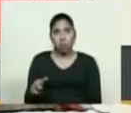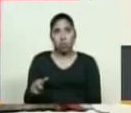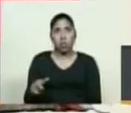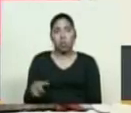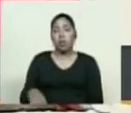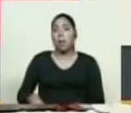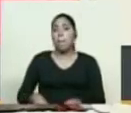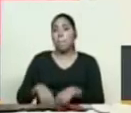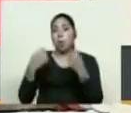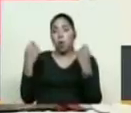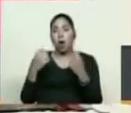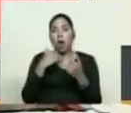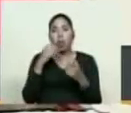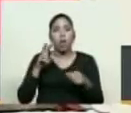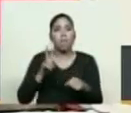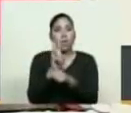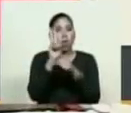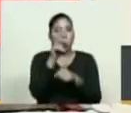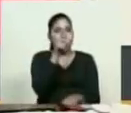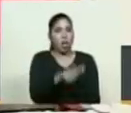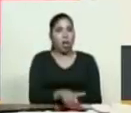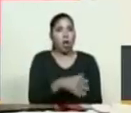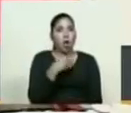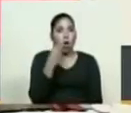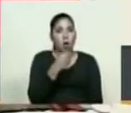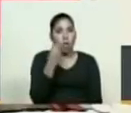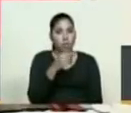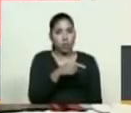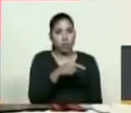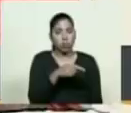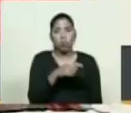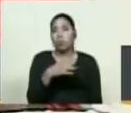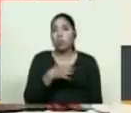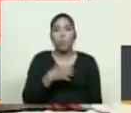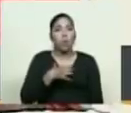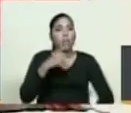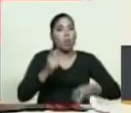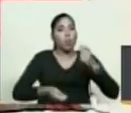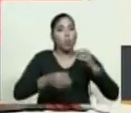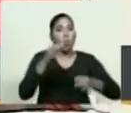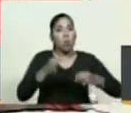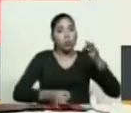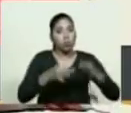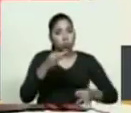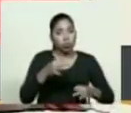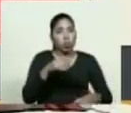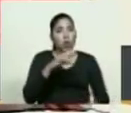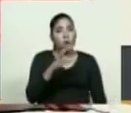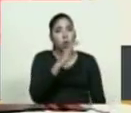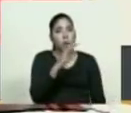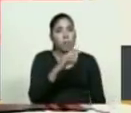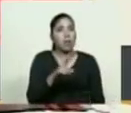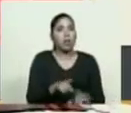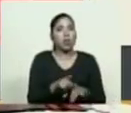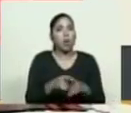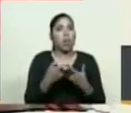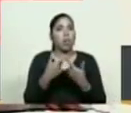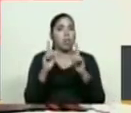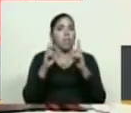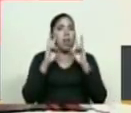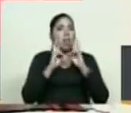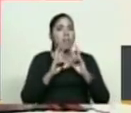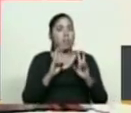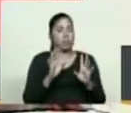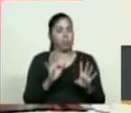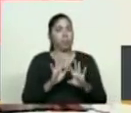viola a una joven colombiana, no lo pueden juzgar en Colombia. Tiene absoluta inmunidad.